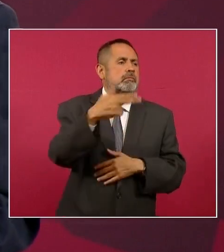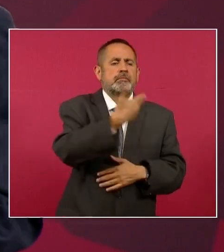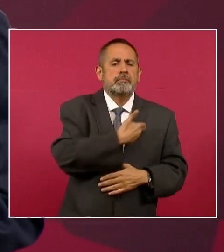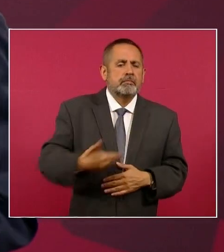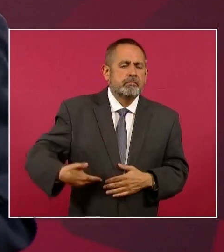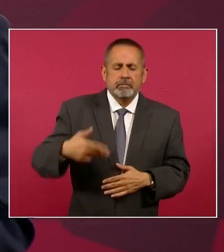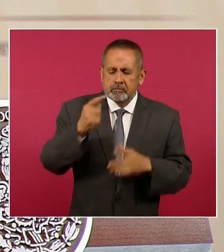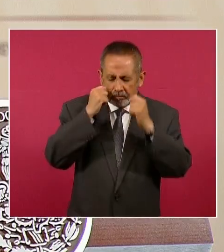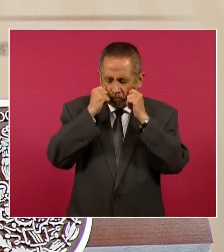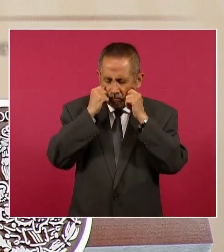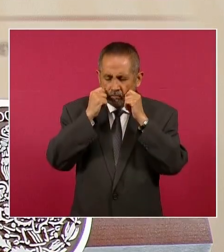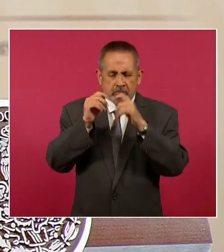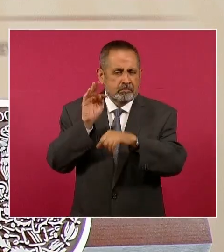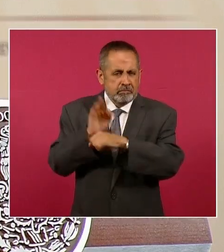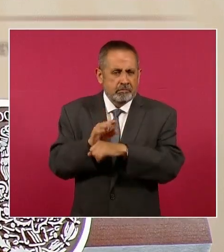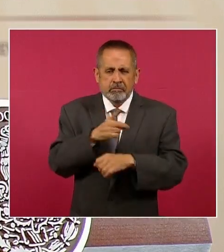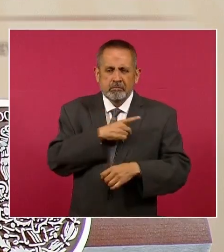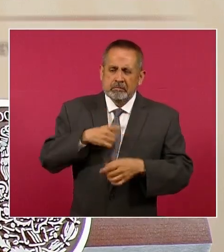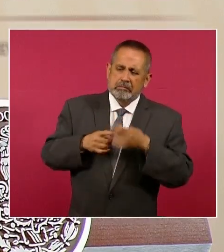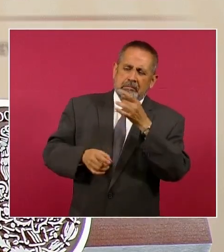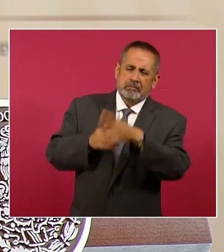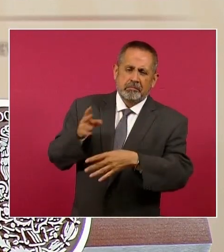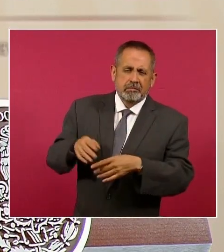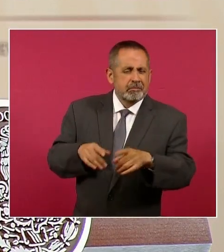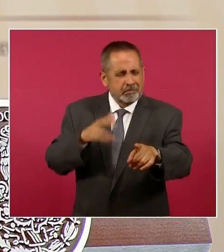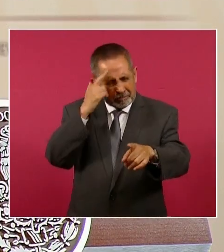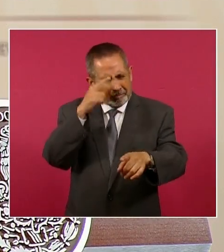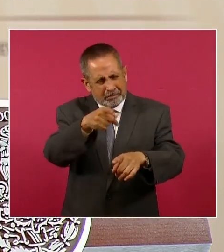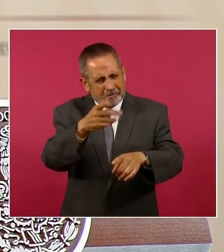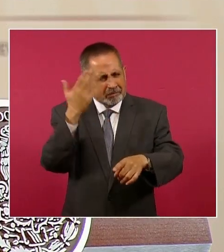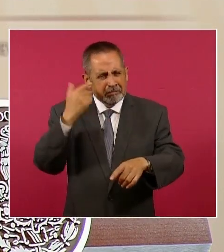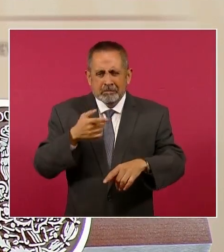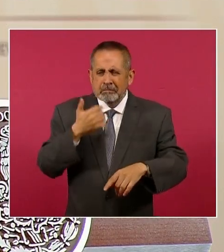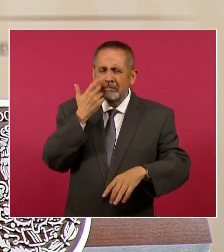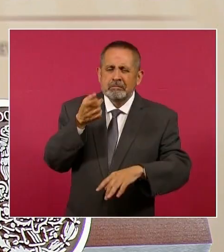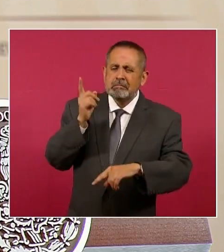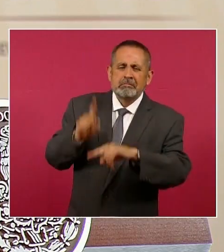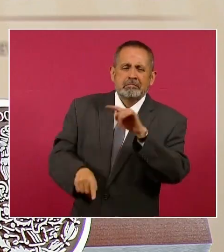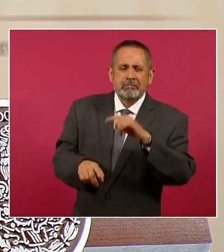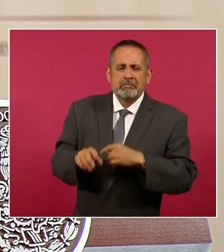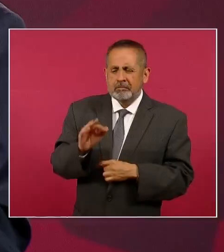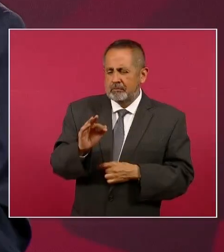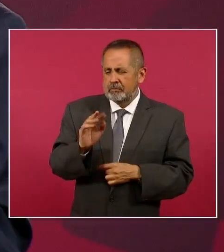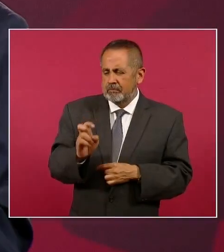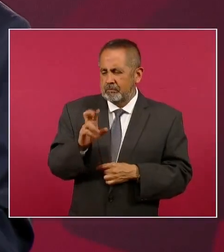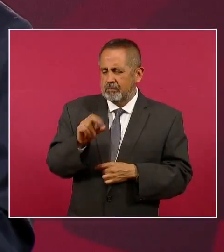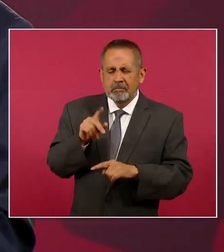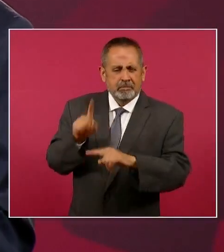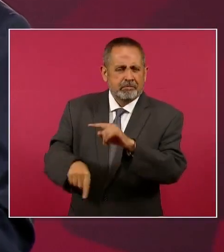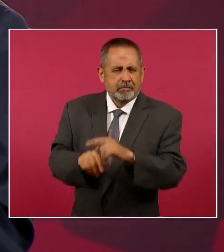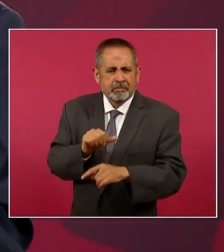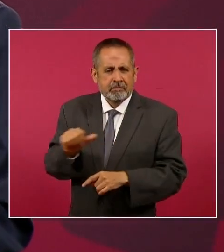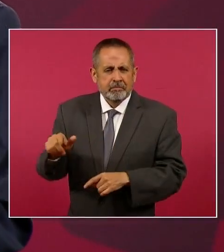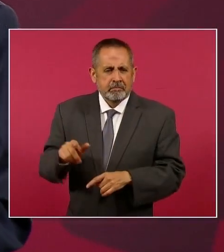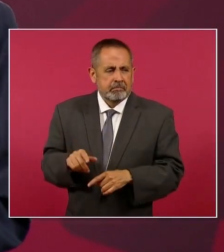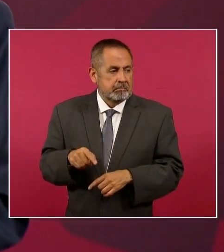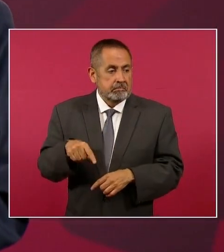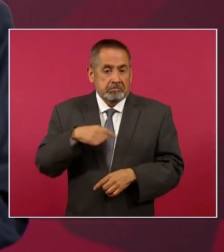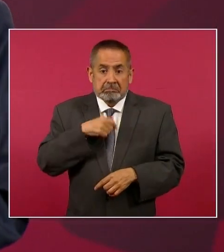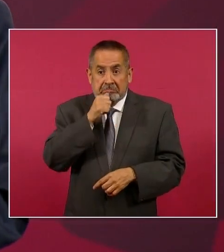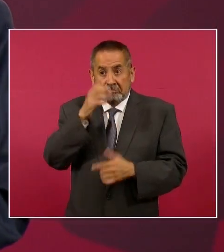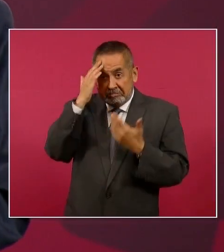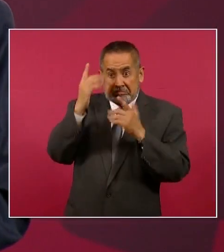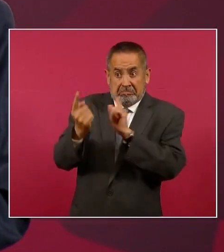Aquí lo hice, querían desaforar y todavía ni lo conocía